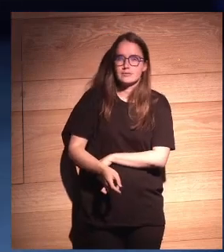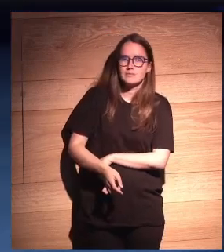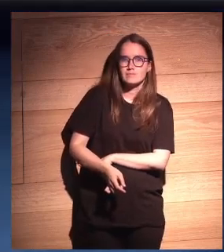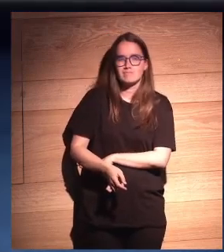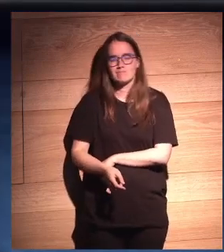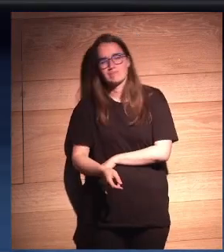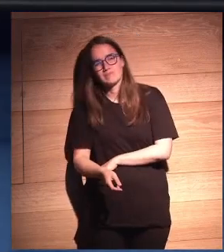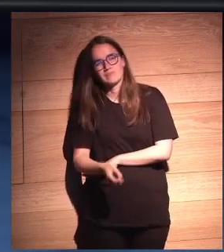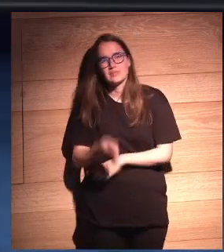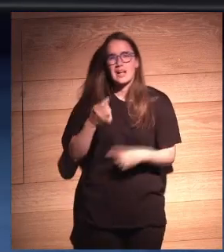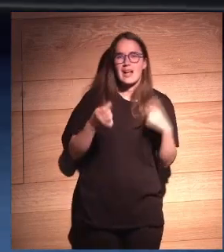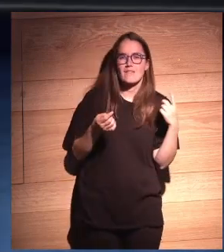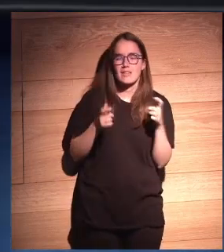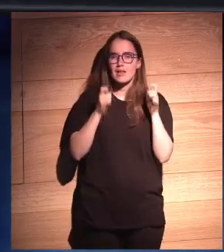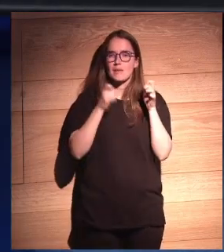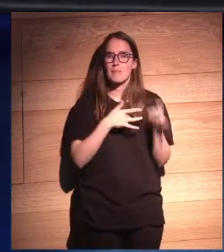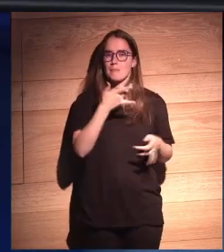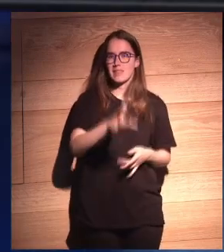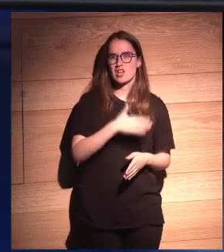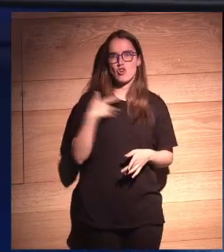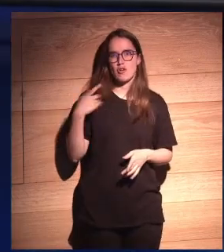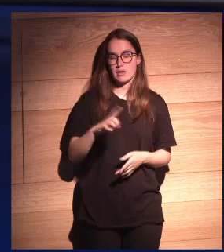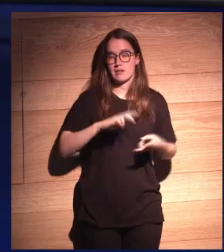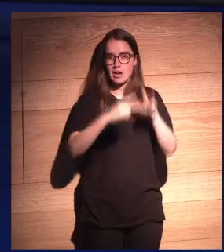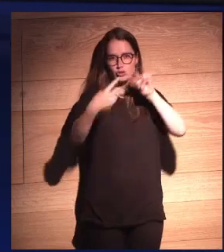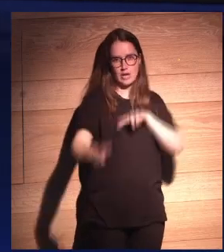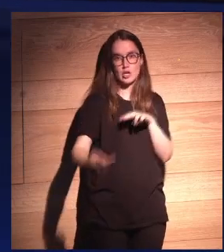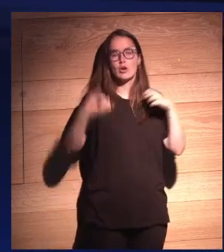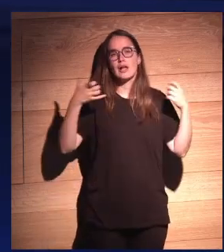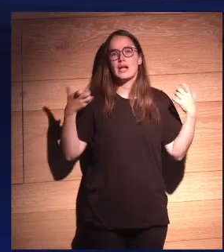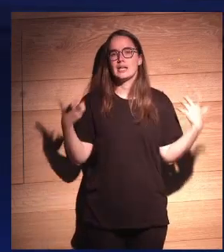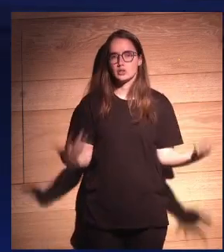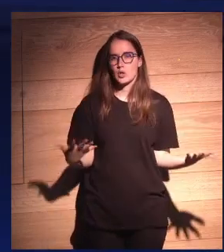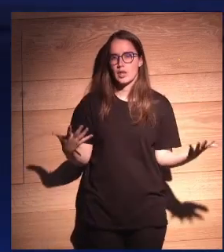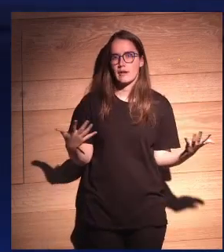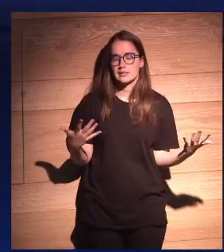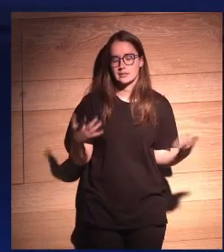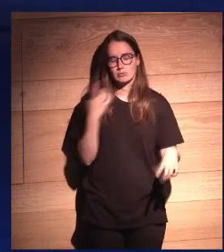no siempre quieren dar, y viceversa. Entonces eso